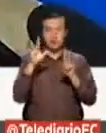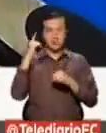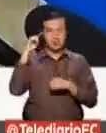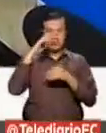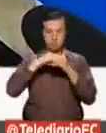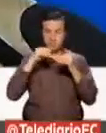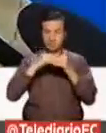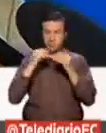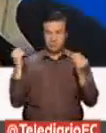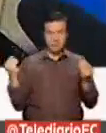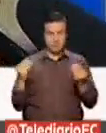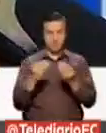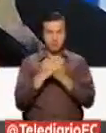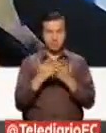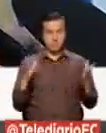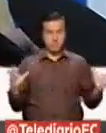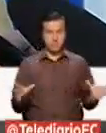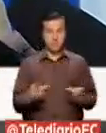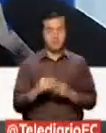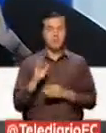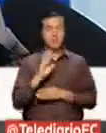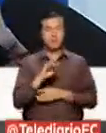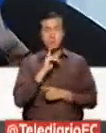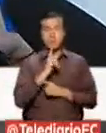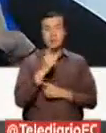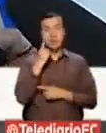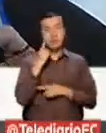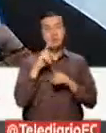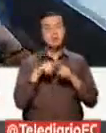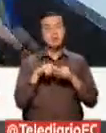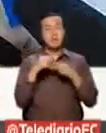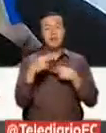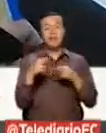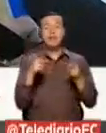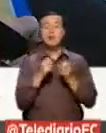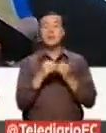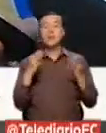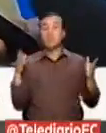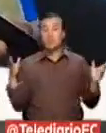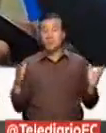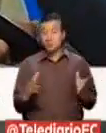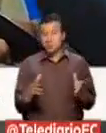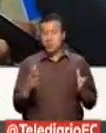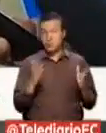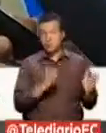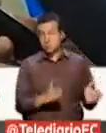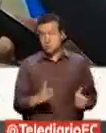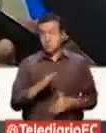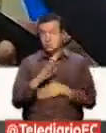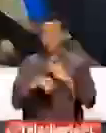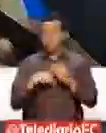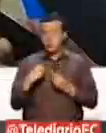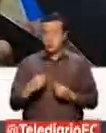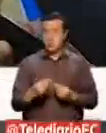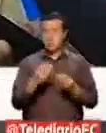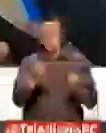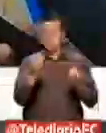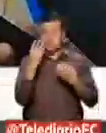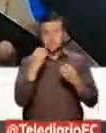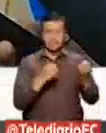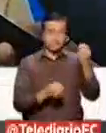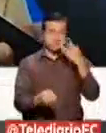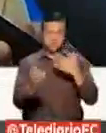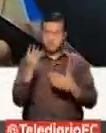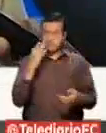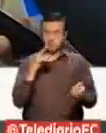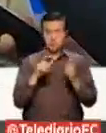global de la transferencia y la relación es dependiendo del hectareaje. Nosotros recibimos y vamos a canalizar el recurso, vamos a recibir información de